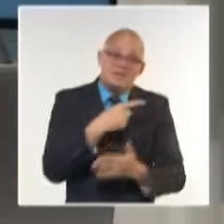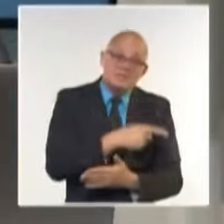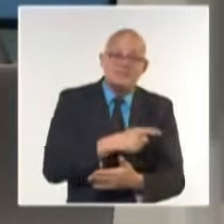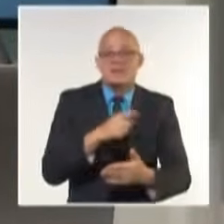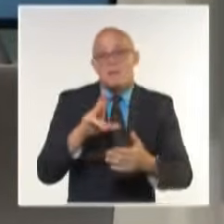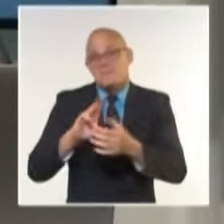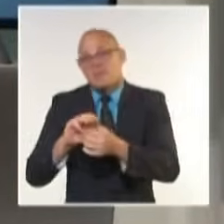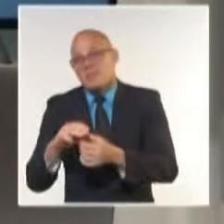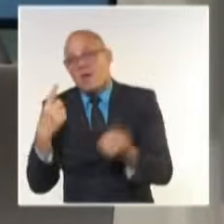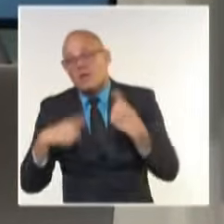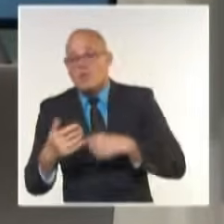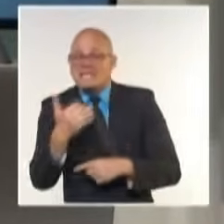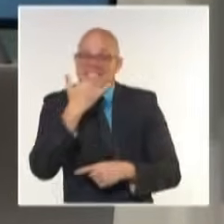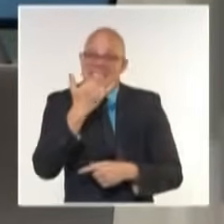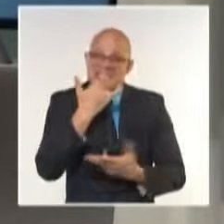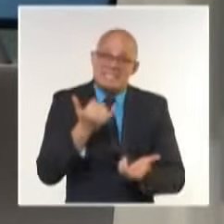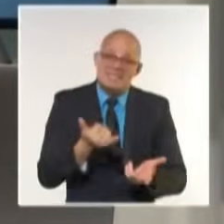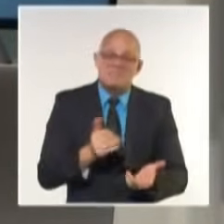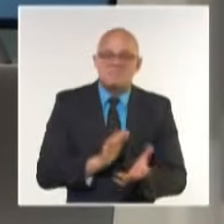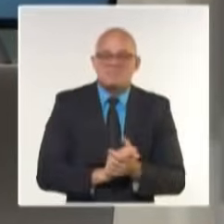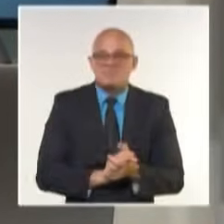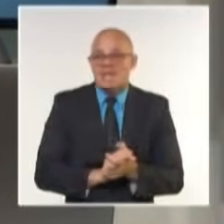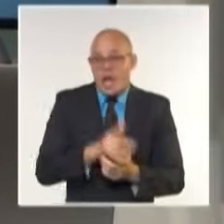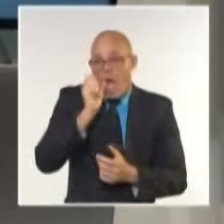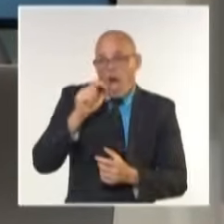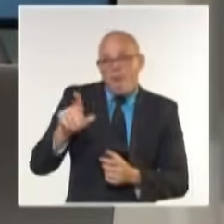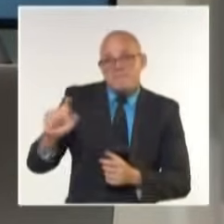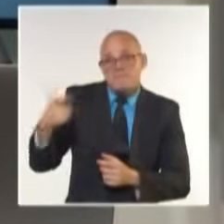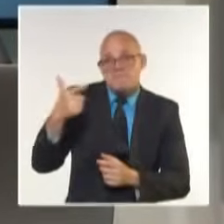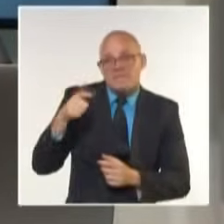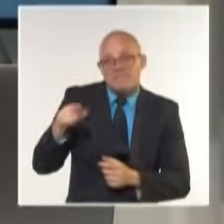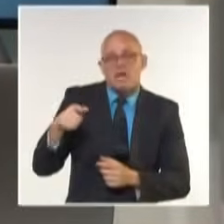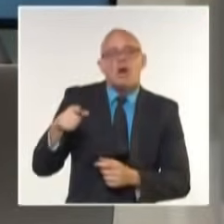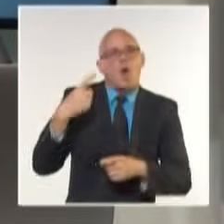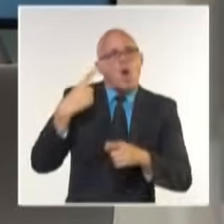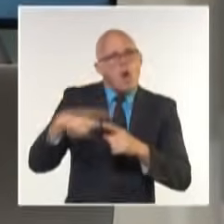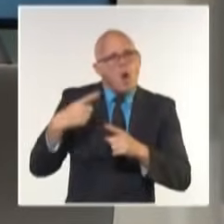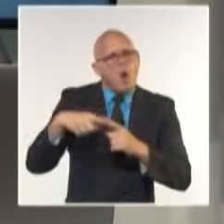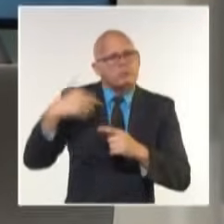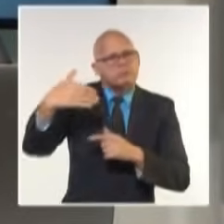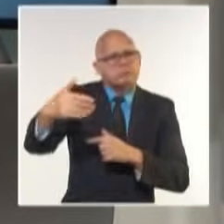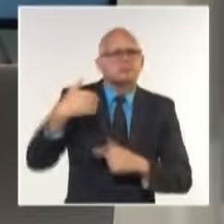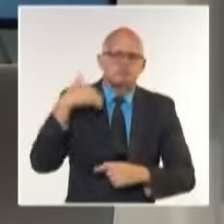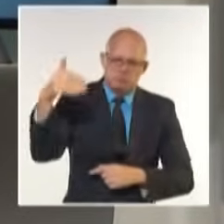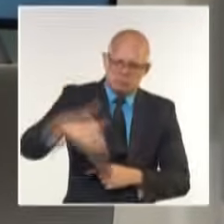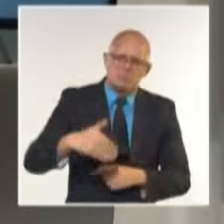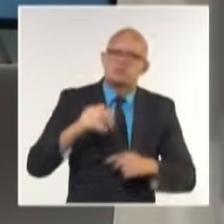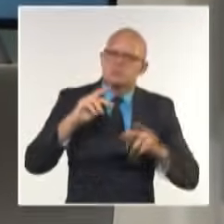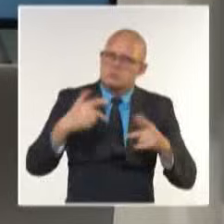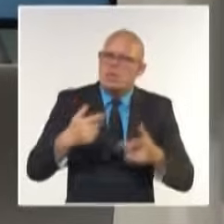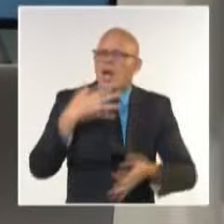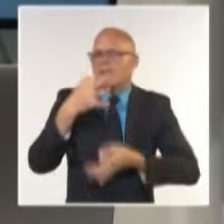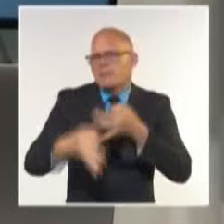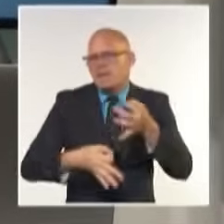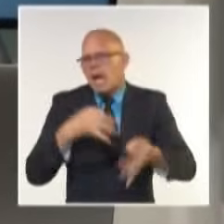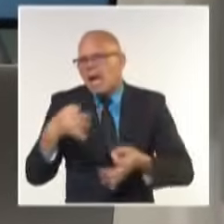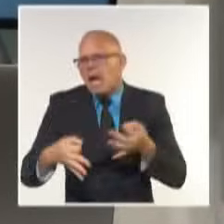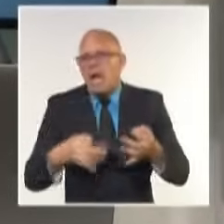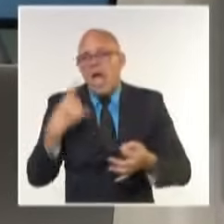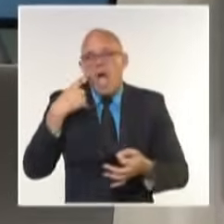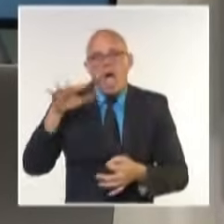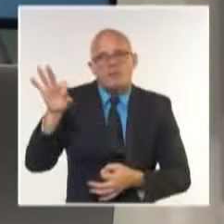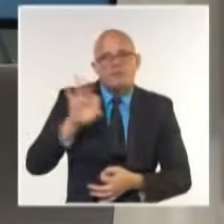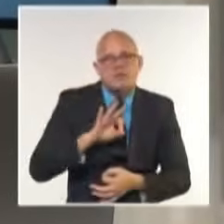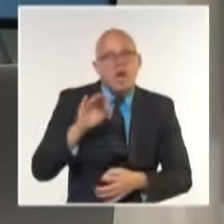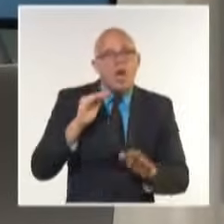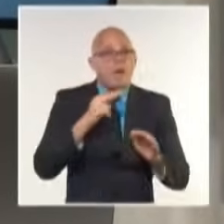mí me gustaría que usted regresara, viceministro primero, que regresaran otros empresarios del sector, que pudiera venir el ministro también, y